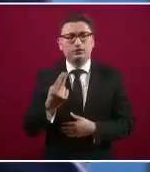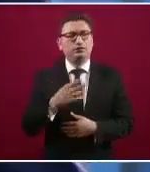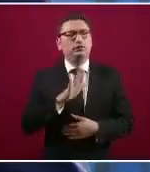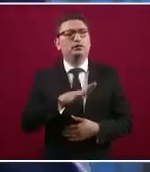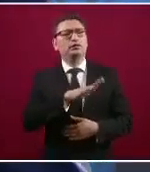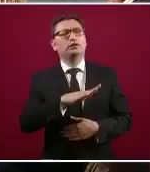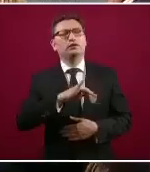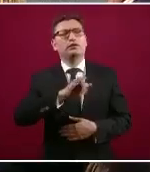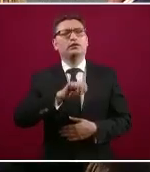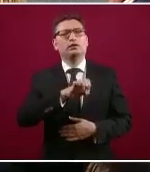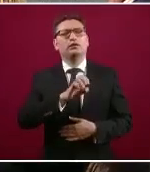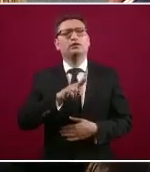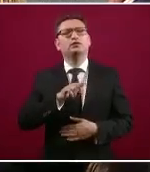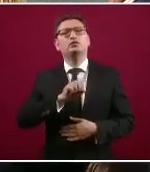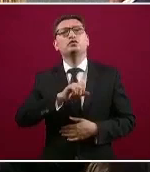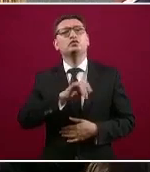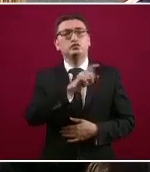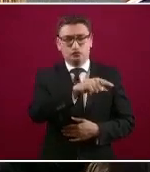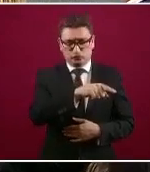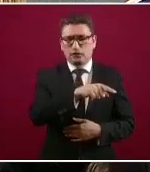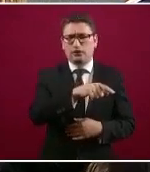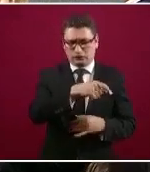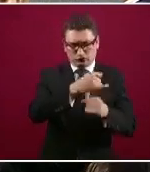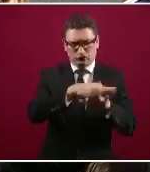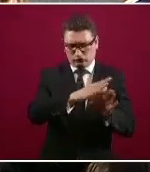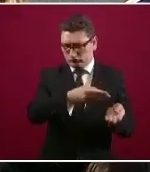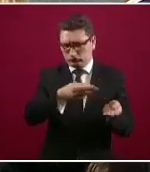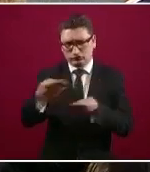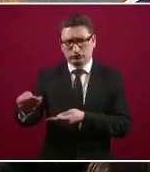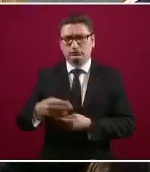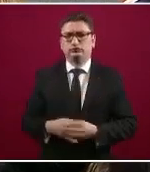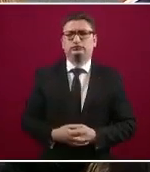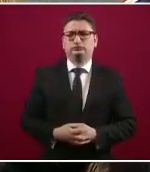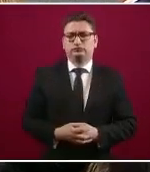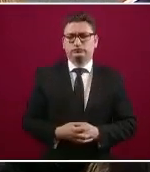Jesús les entrega la información.